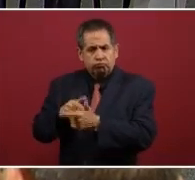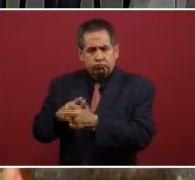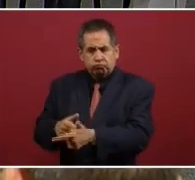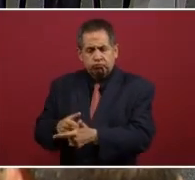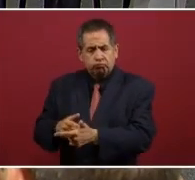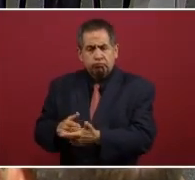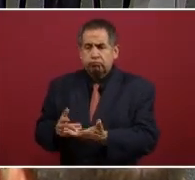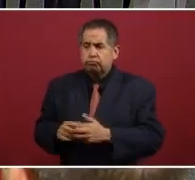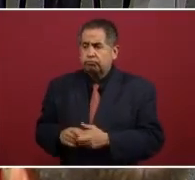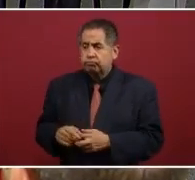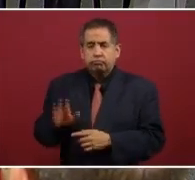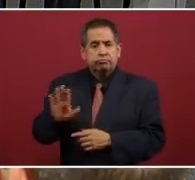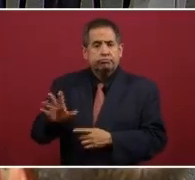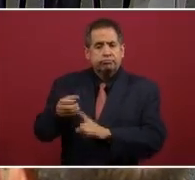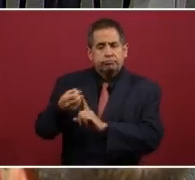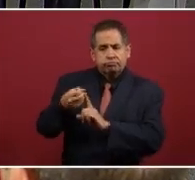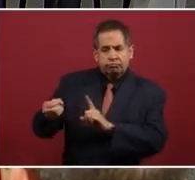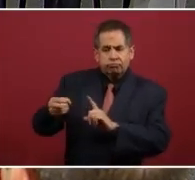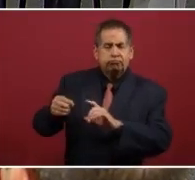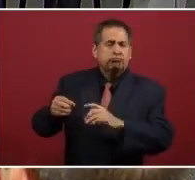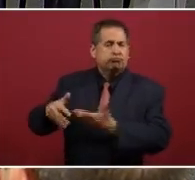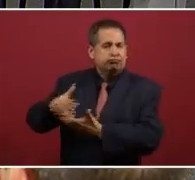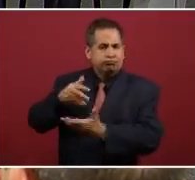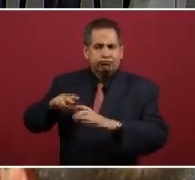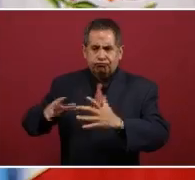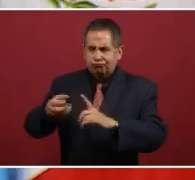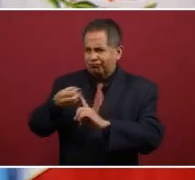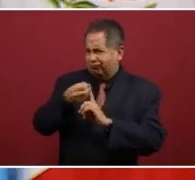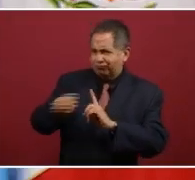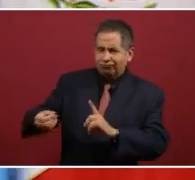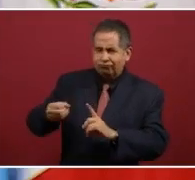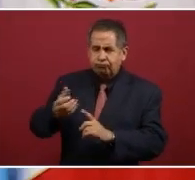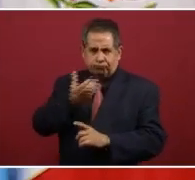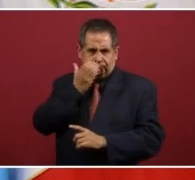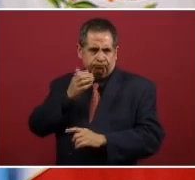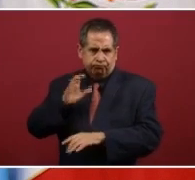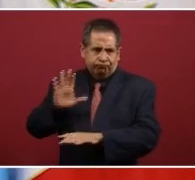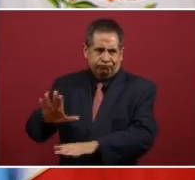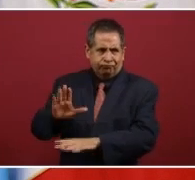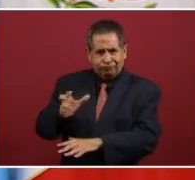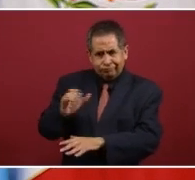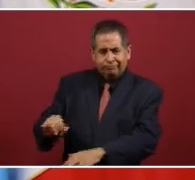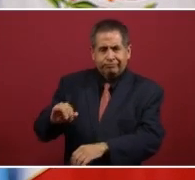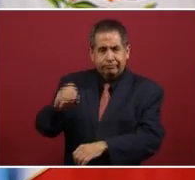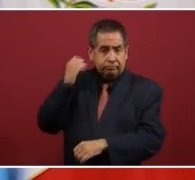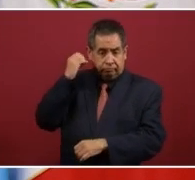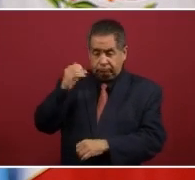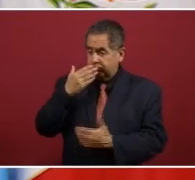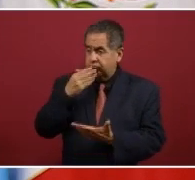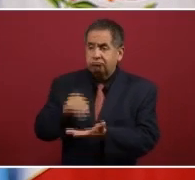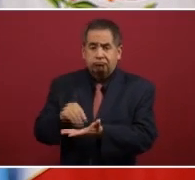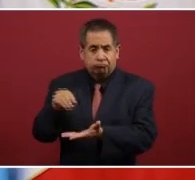su organización social, comunitaria.